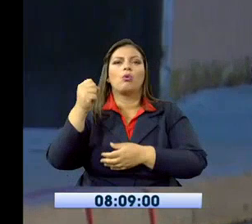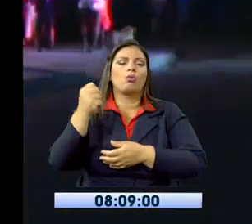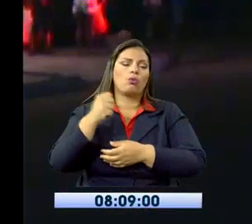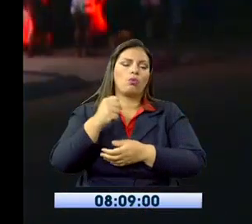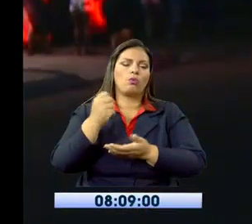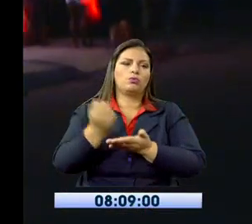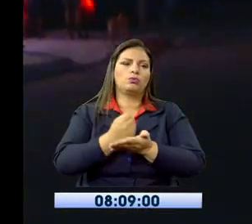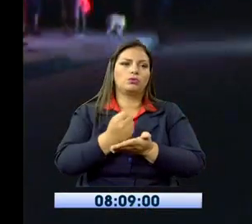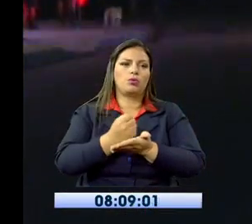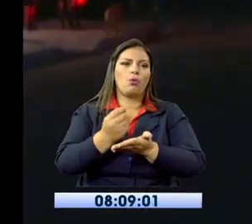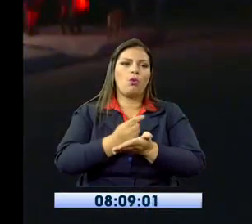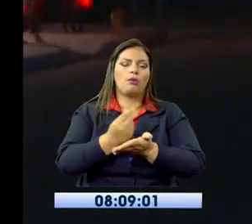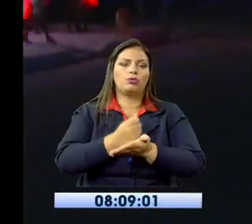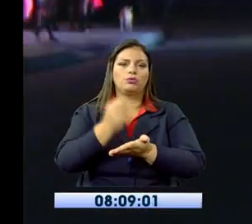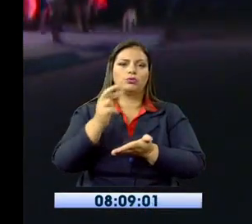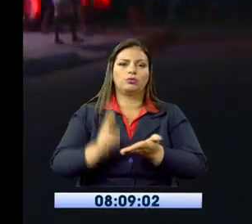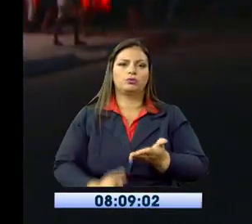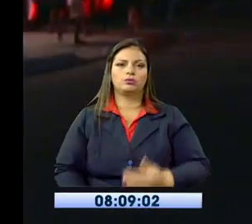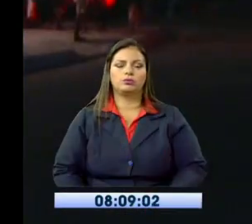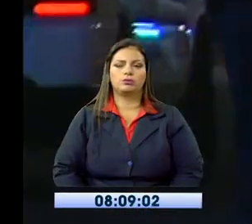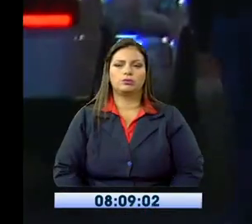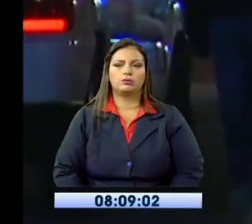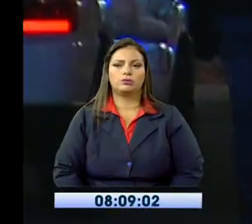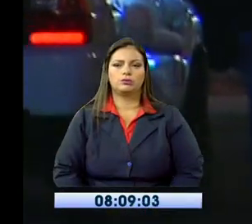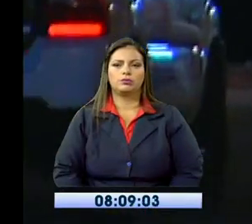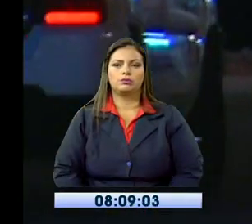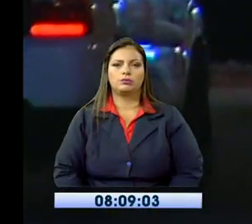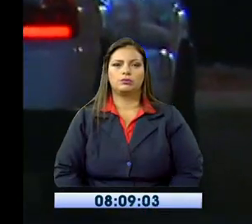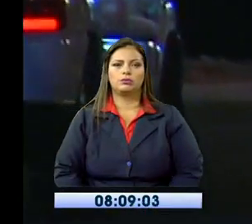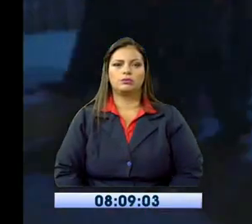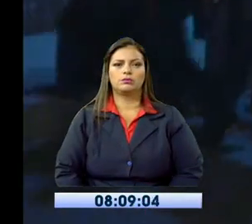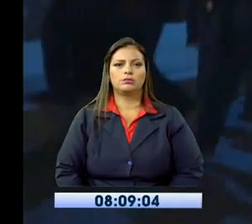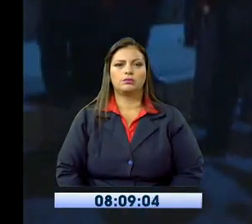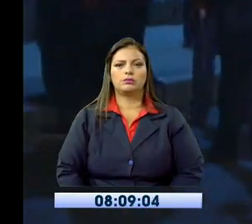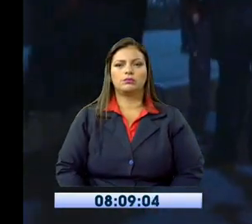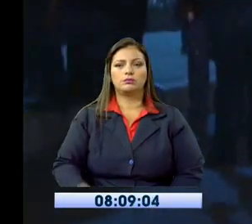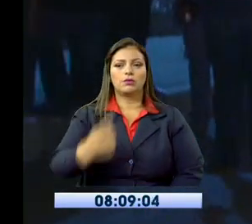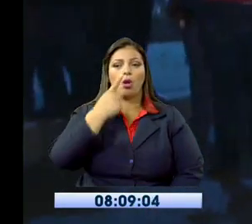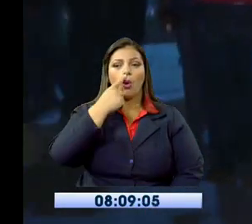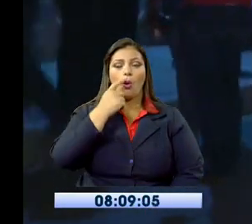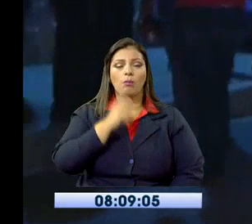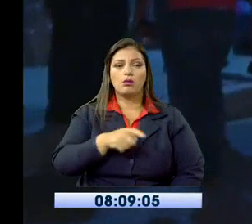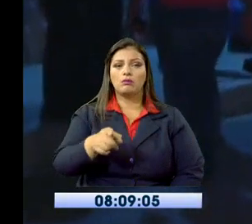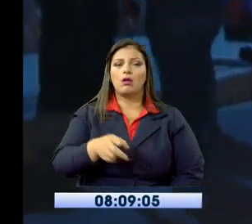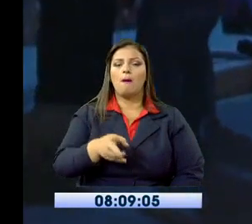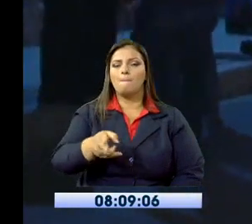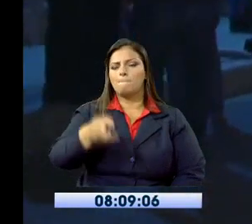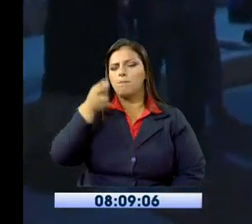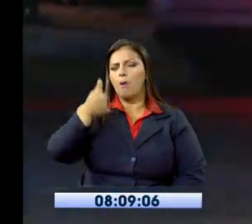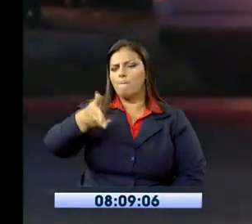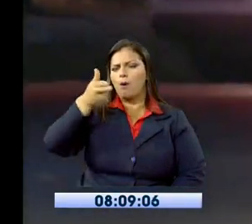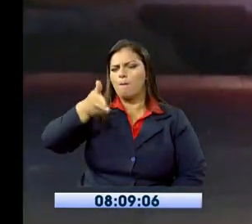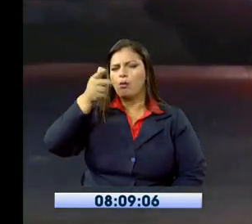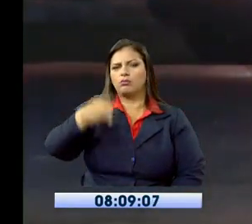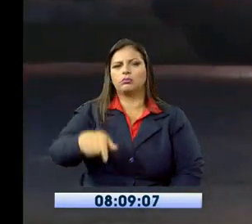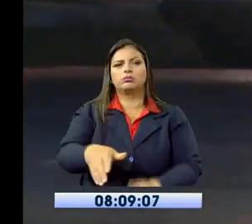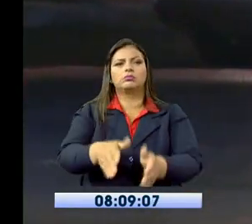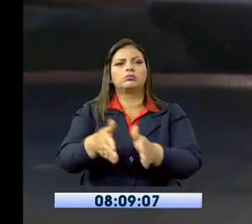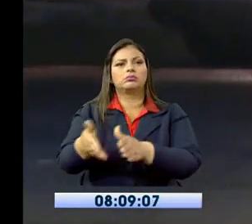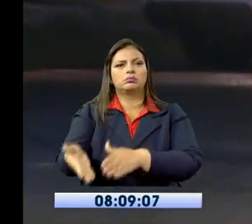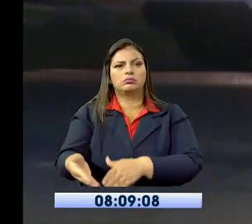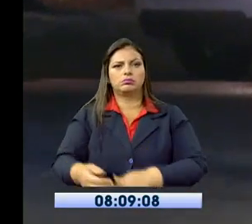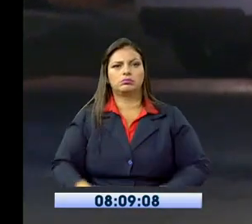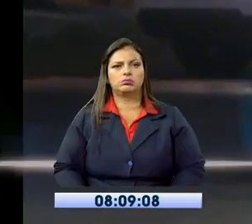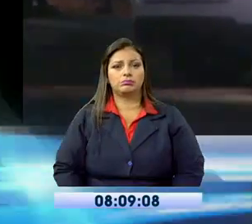Guayaquil. Al conductor de la madrugada que vive aquí en el Guasmo, 5 tiros. Dicen habitantes que no quisieron identificarse. Un sujeto